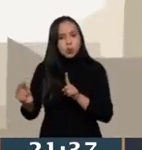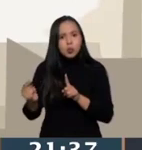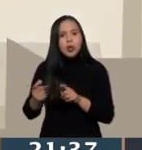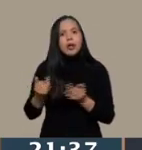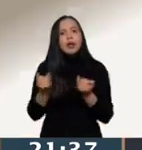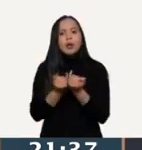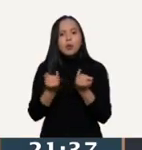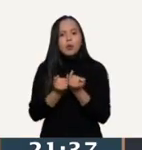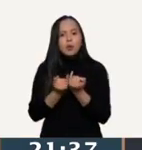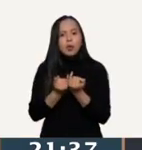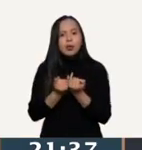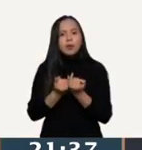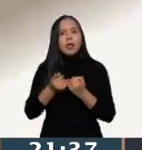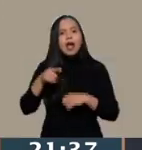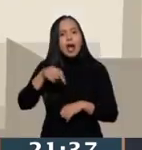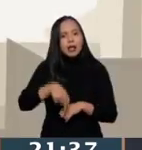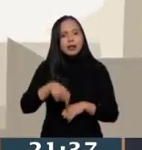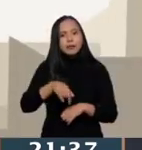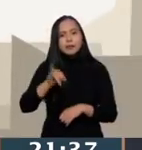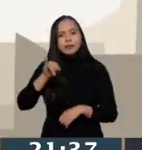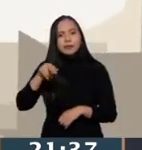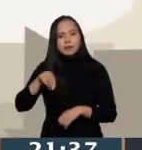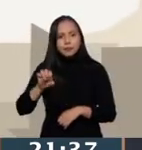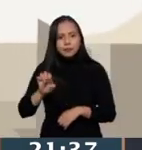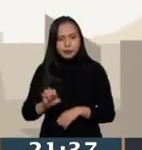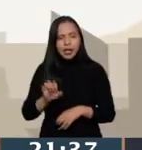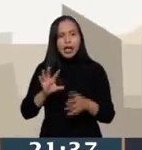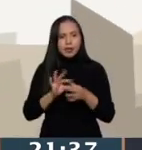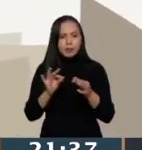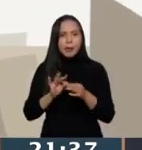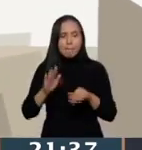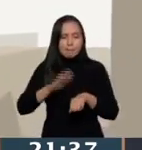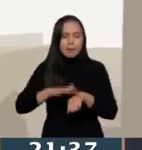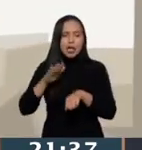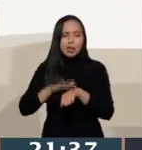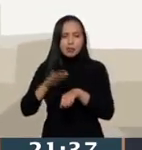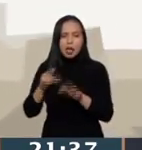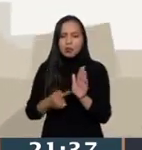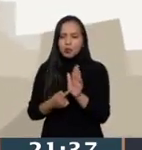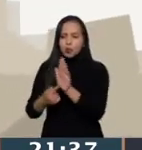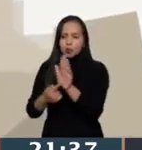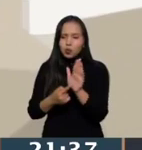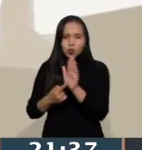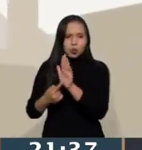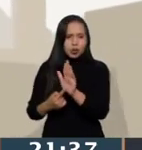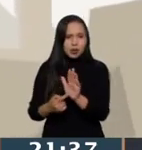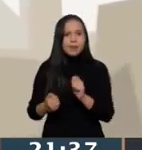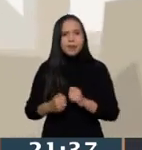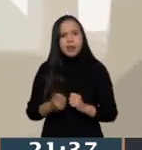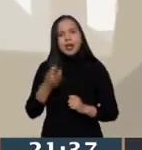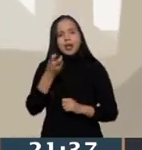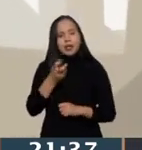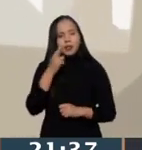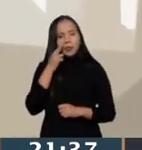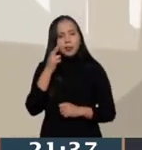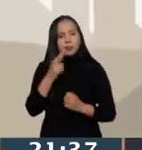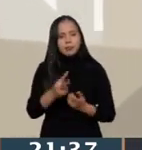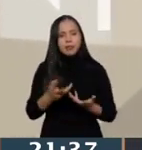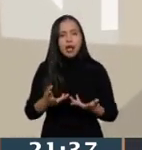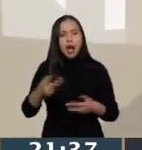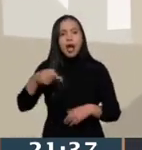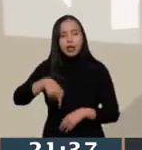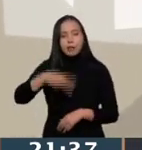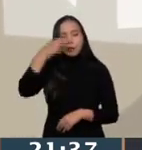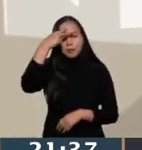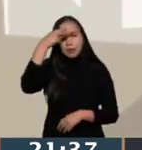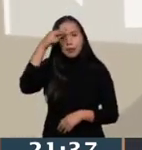esta ocasión el INE ha hecho más promoción, y además ya es posible que los mexicanos